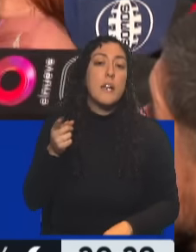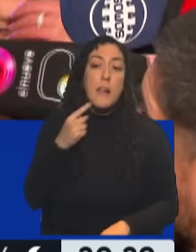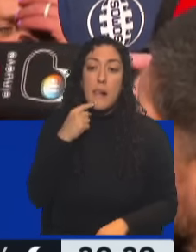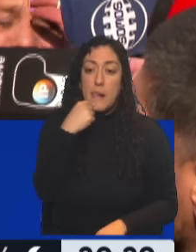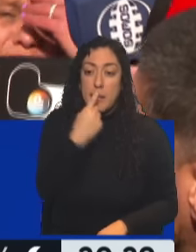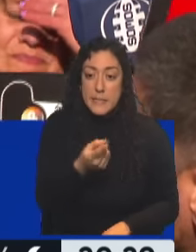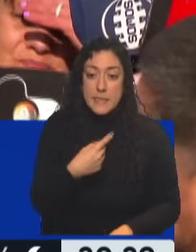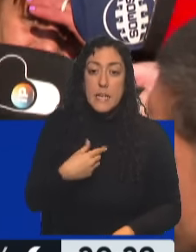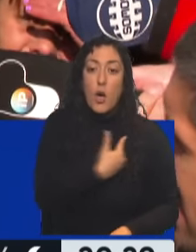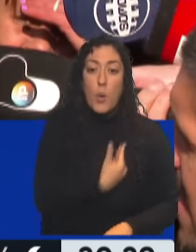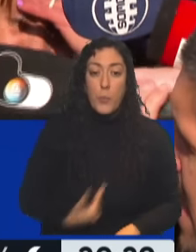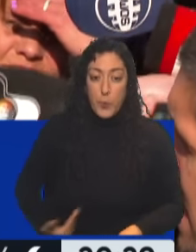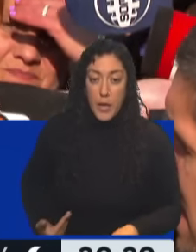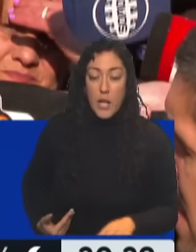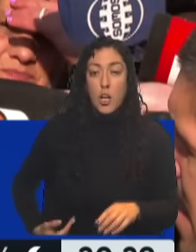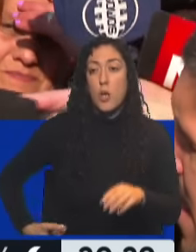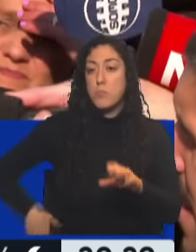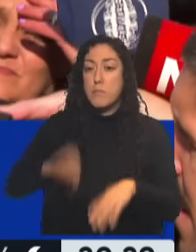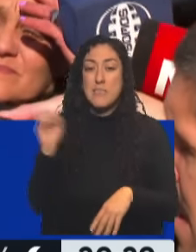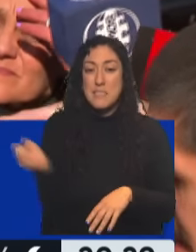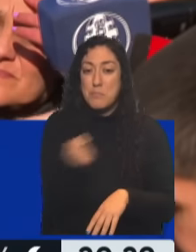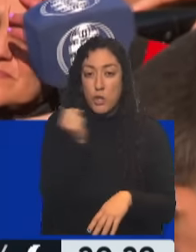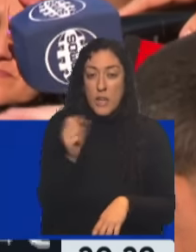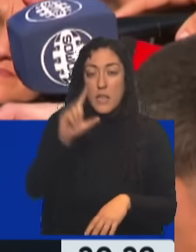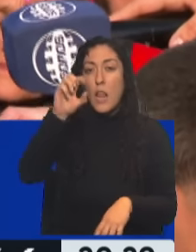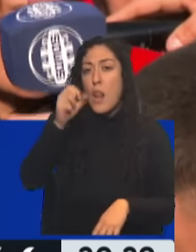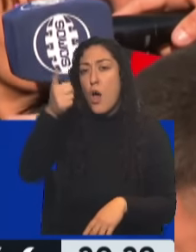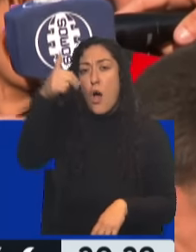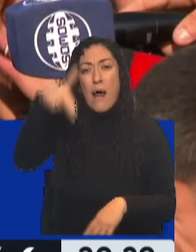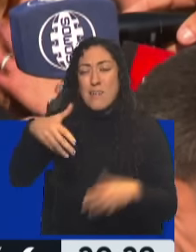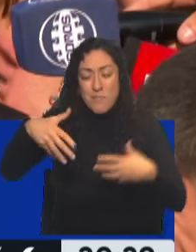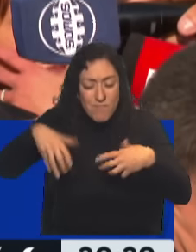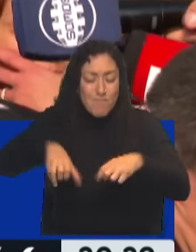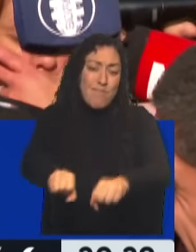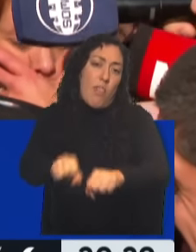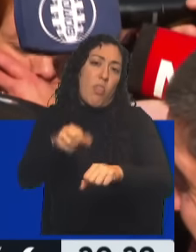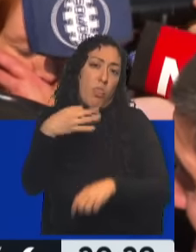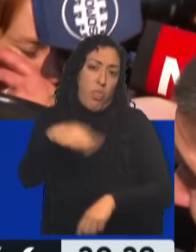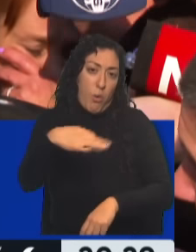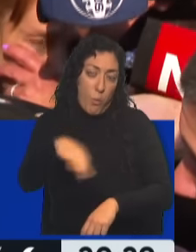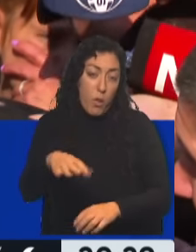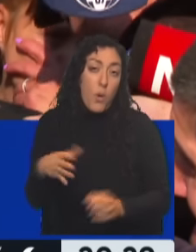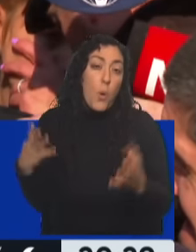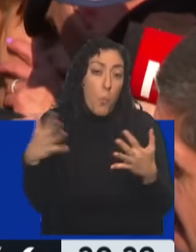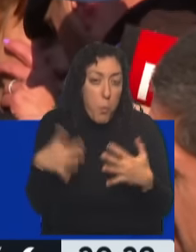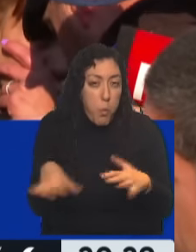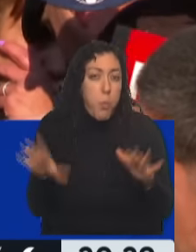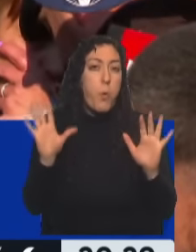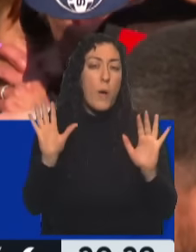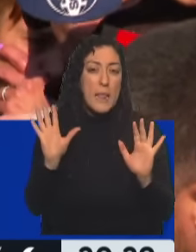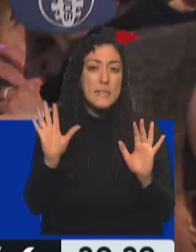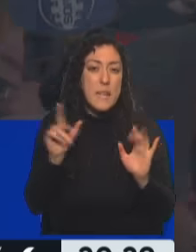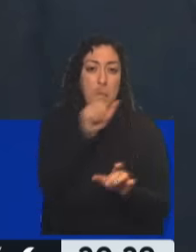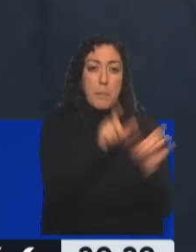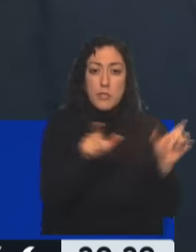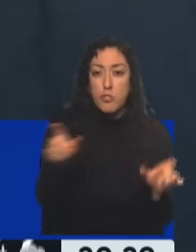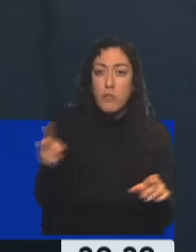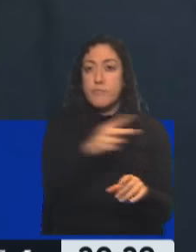gobierno es encontrar a Loan. Vallejos también mencionó que no descarta posibles modificaciones en la cúpula